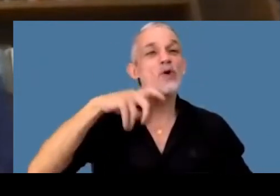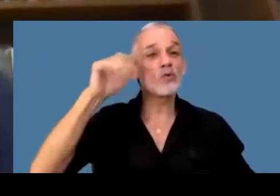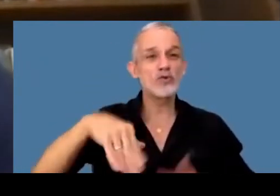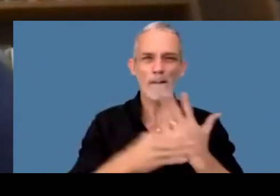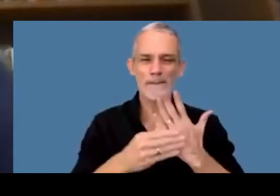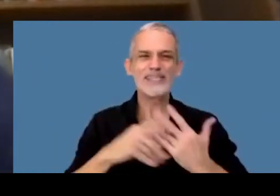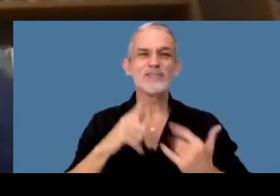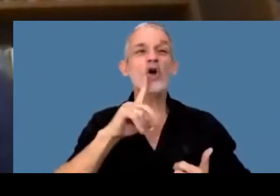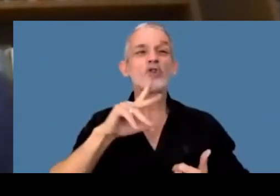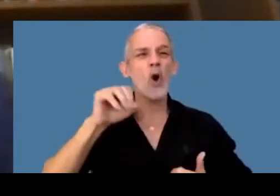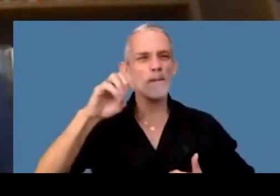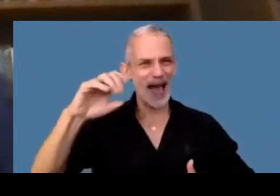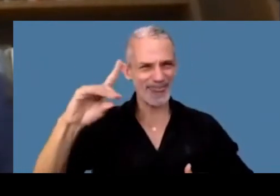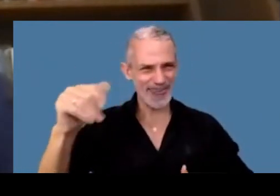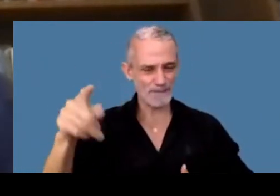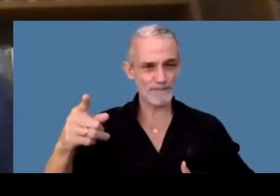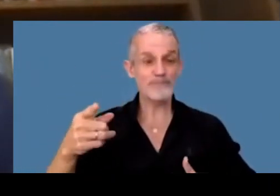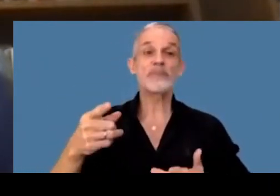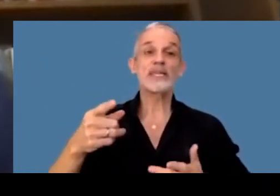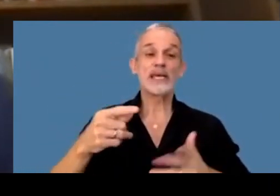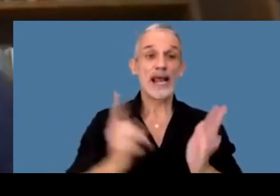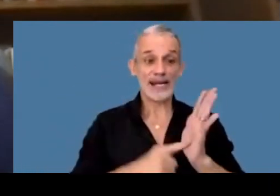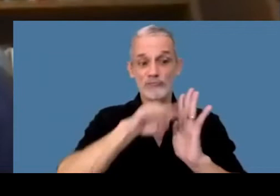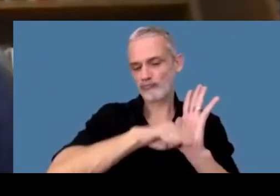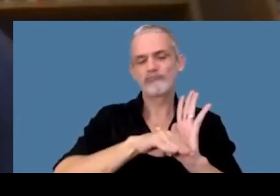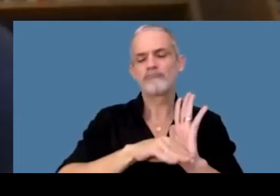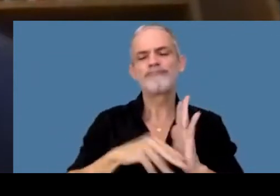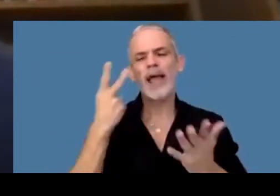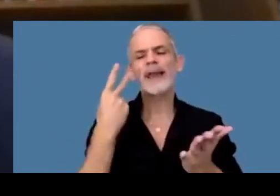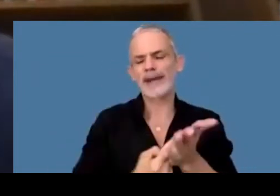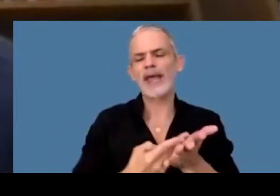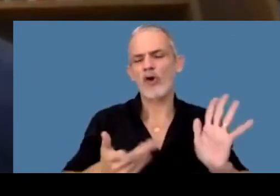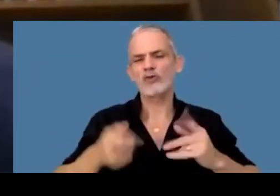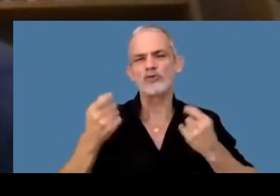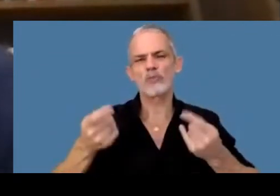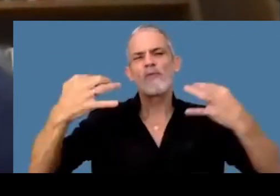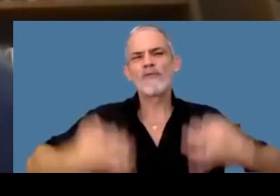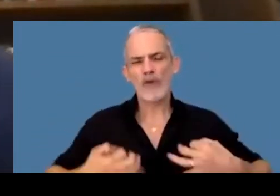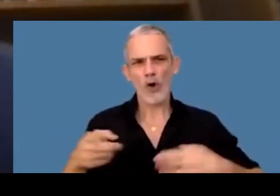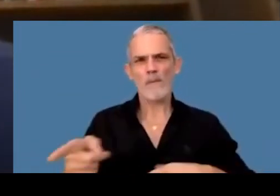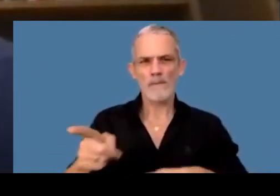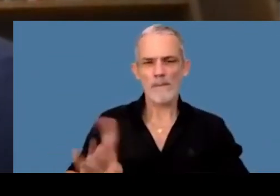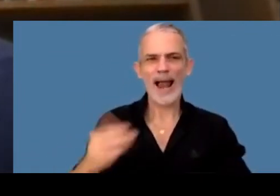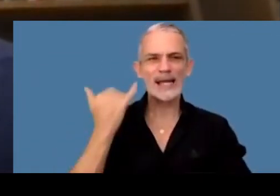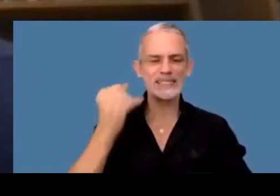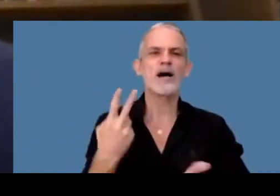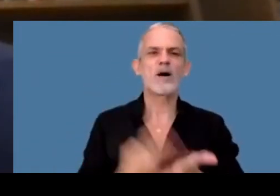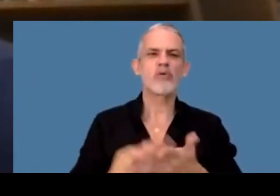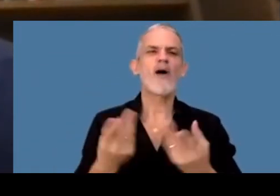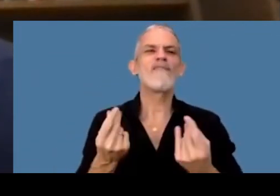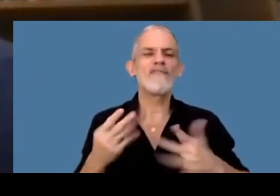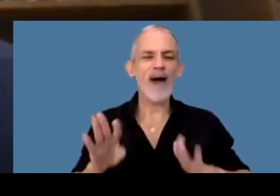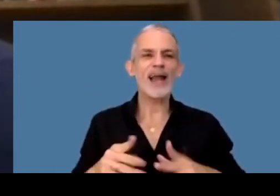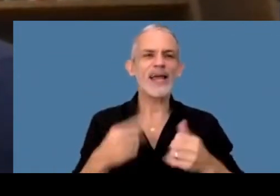Tomada, que planteó y reconoció o formalizó, como ustedes le quieran decir, la